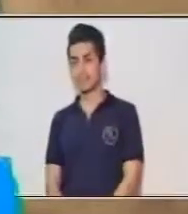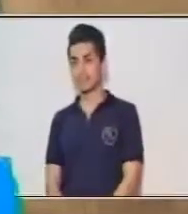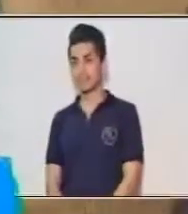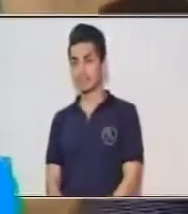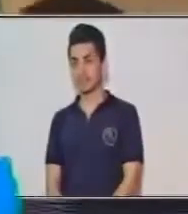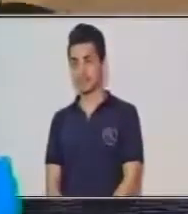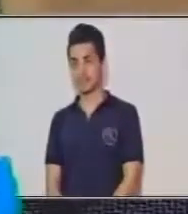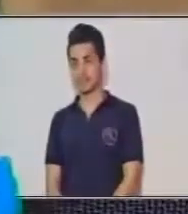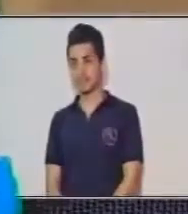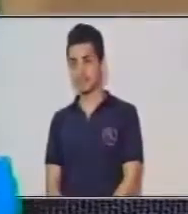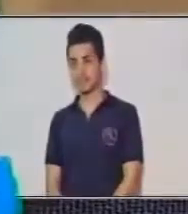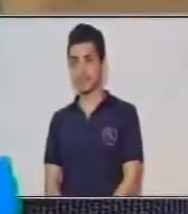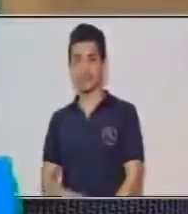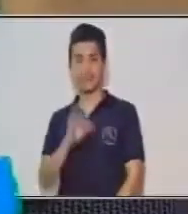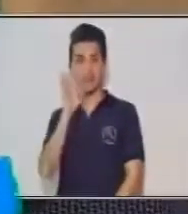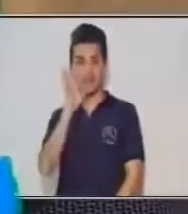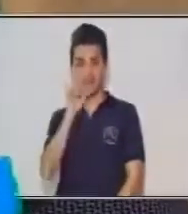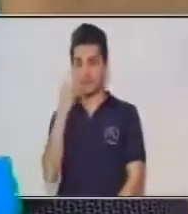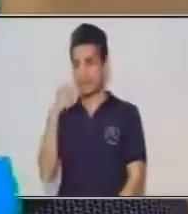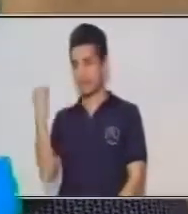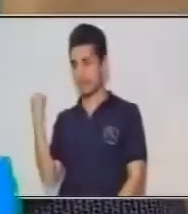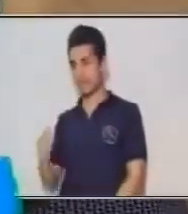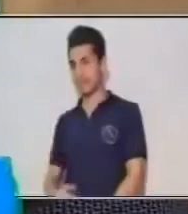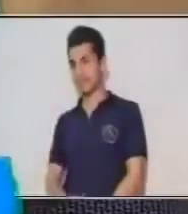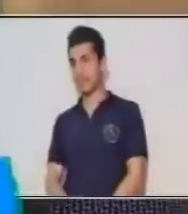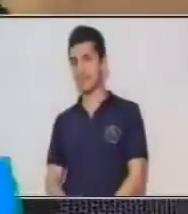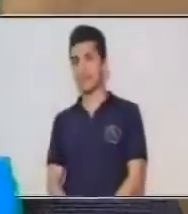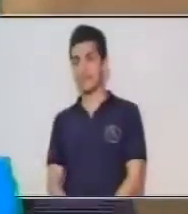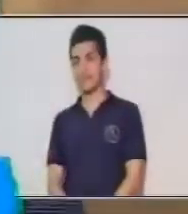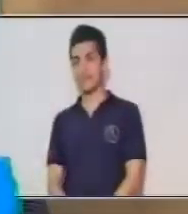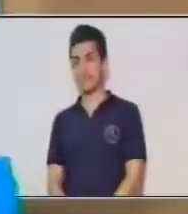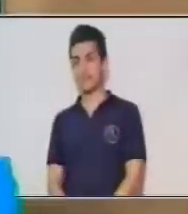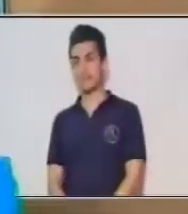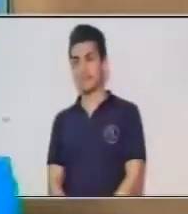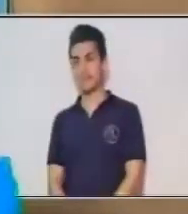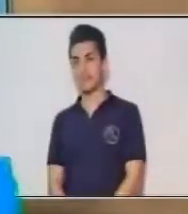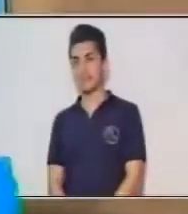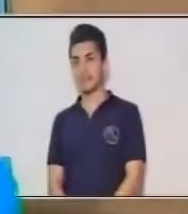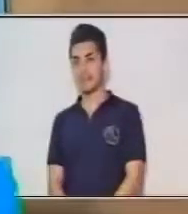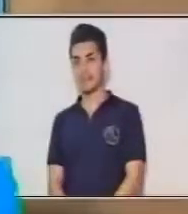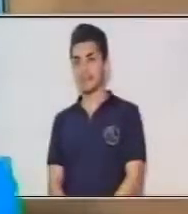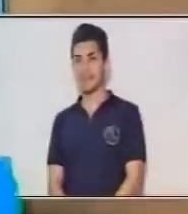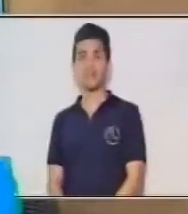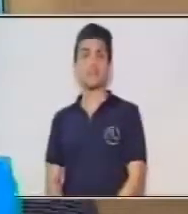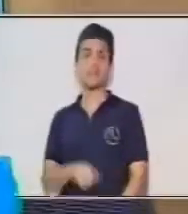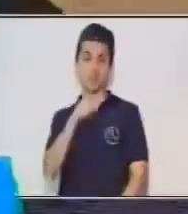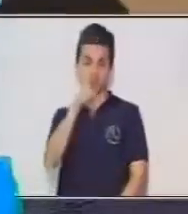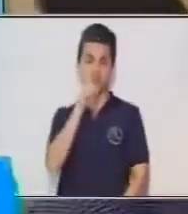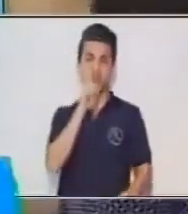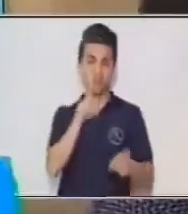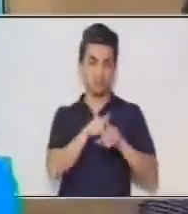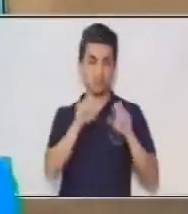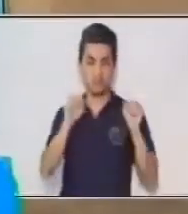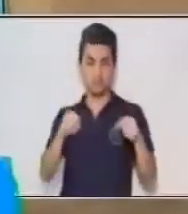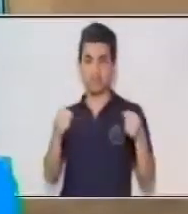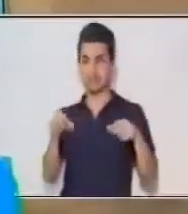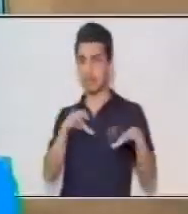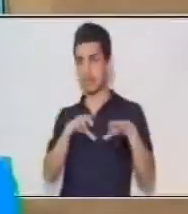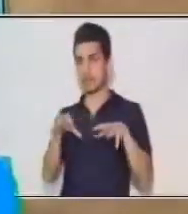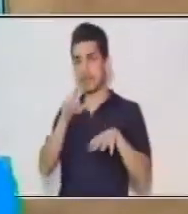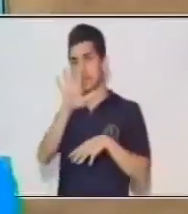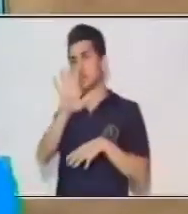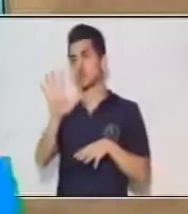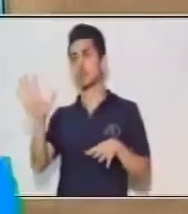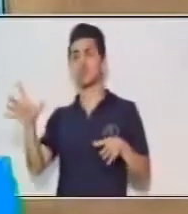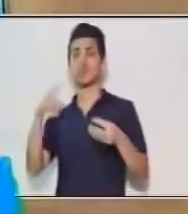ubicado perfectamente. Esta actividad la puedes realizar con los miembros de